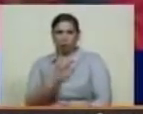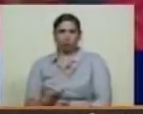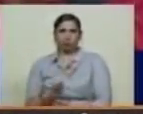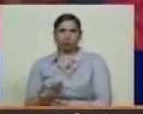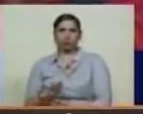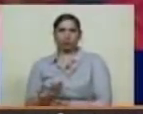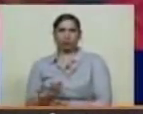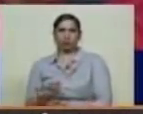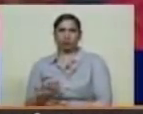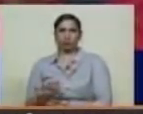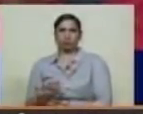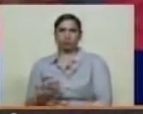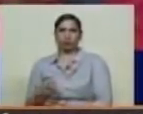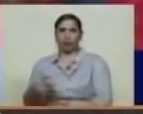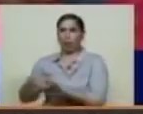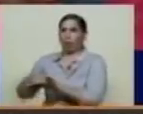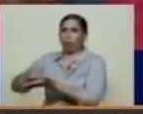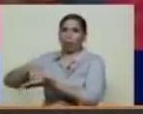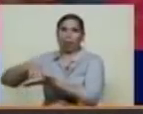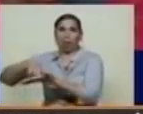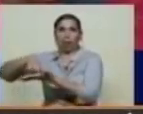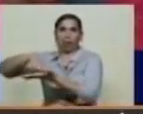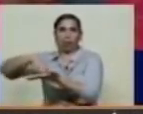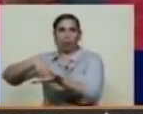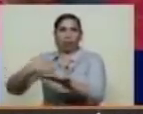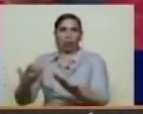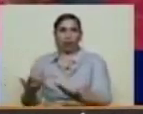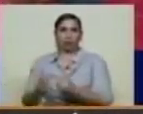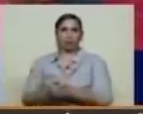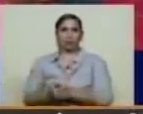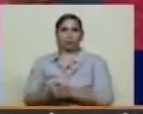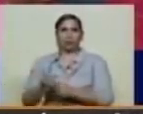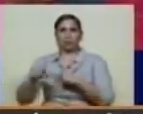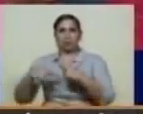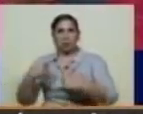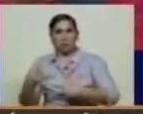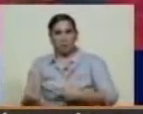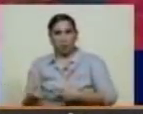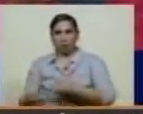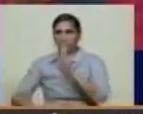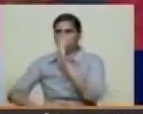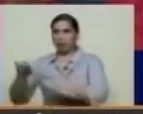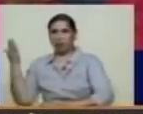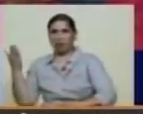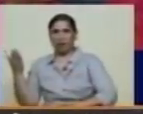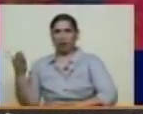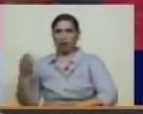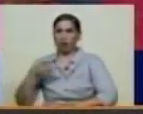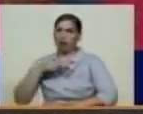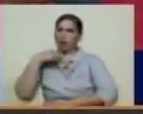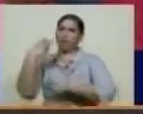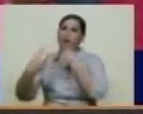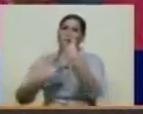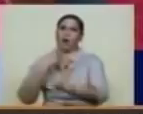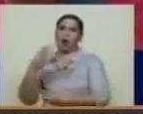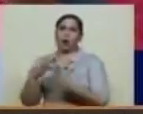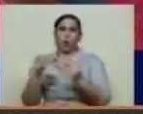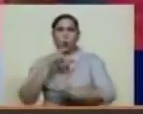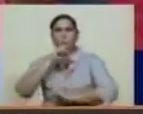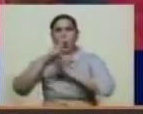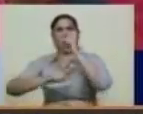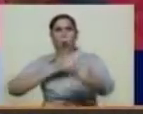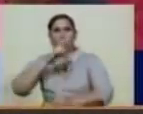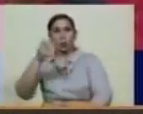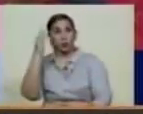emperador que después salieron hablando con todo su odio. Lo sabemos porque